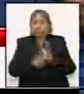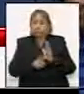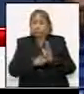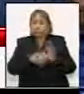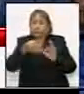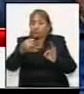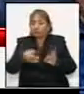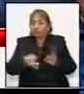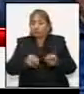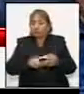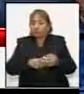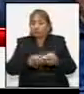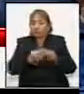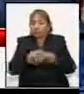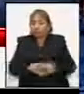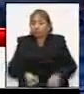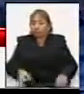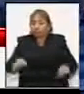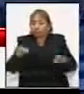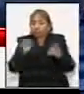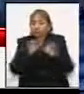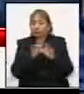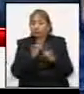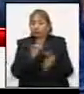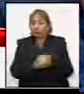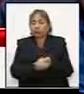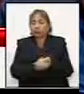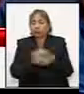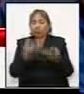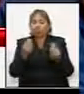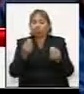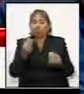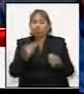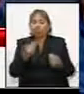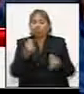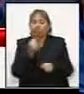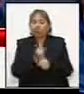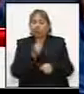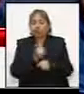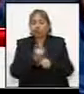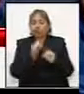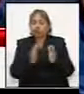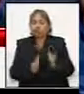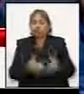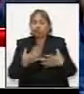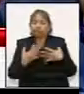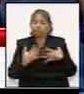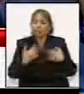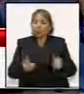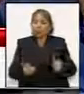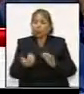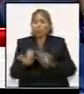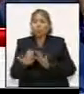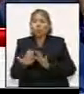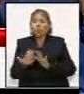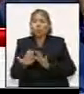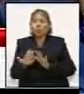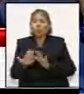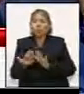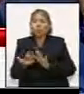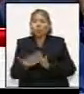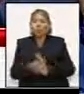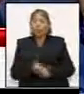es cierto, es una iniciativa importante que miles de trabajadores del sector de salud están esperando. En esta